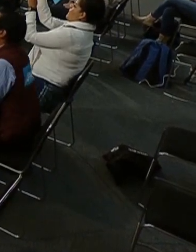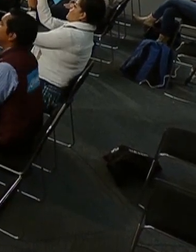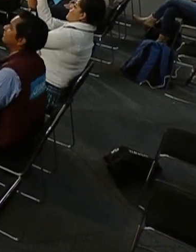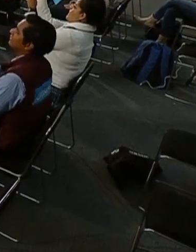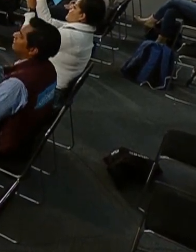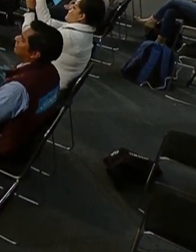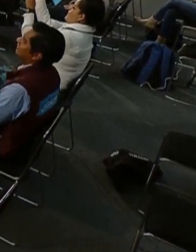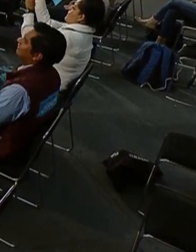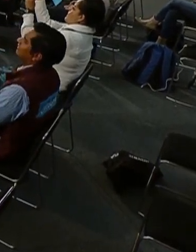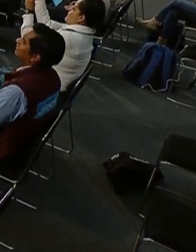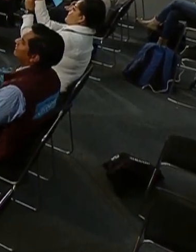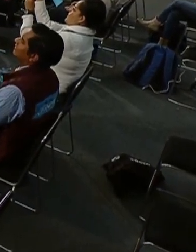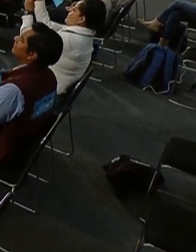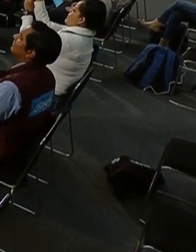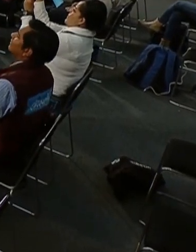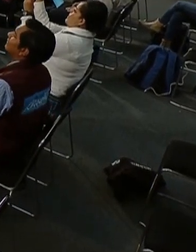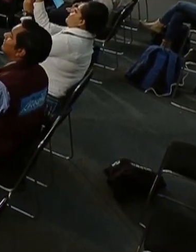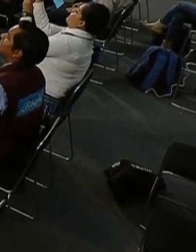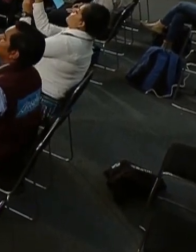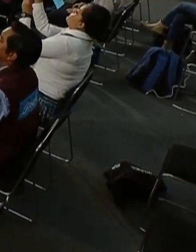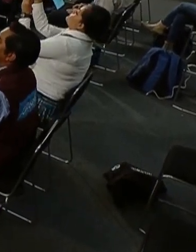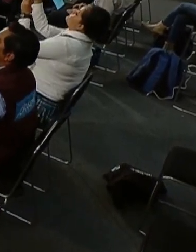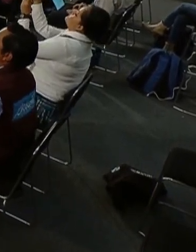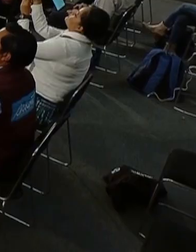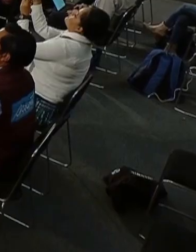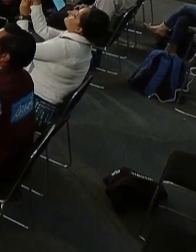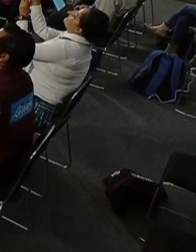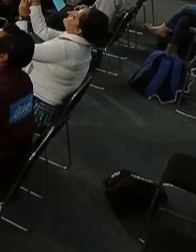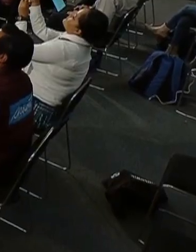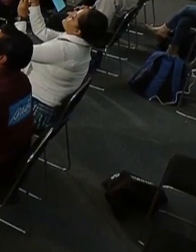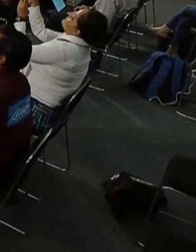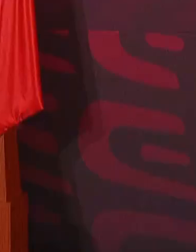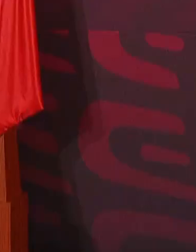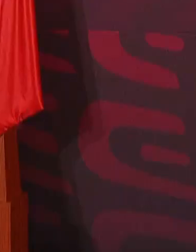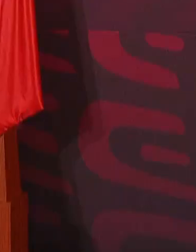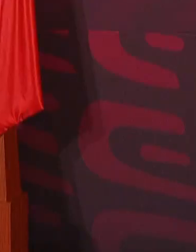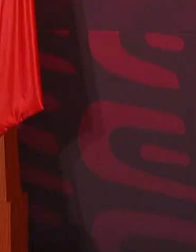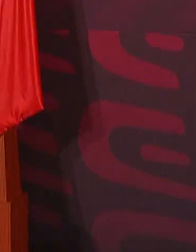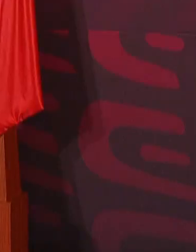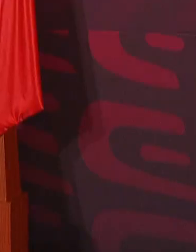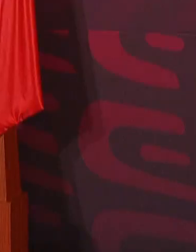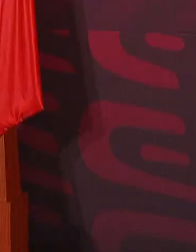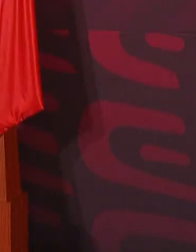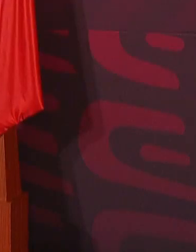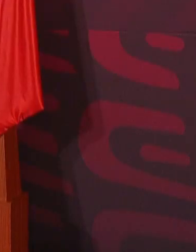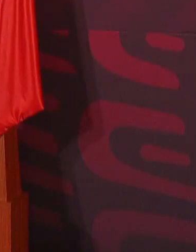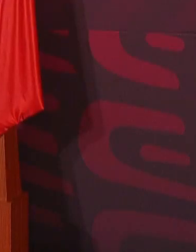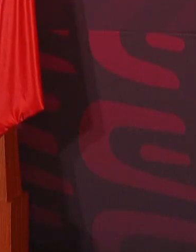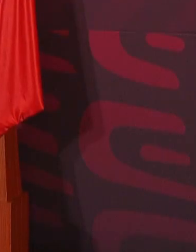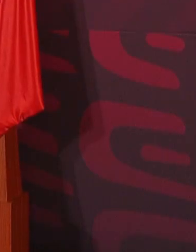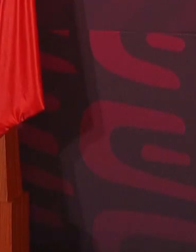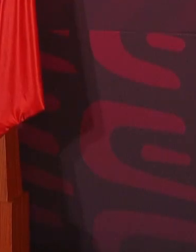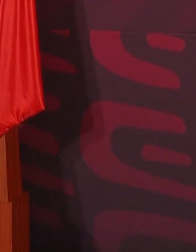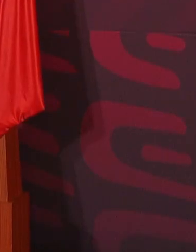aquí. Ya supérame, que no te arda estar sin.